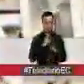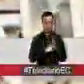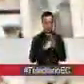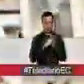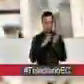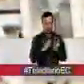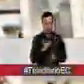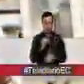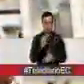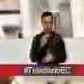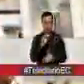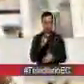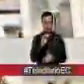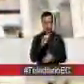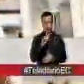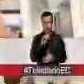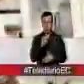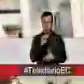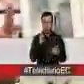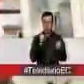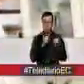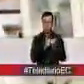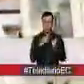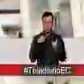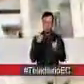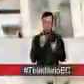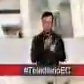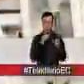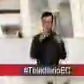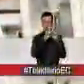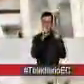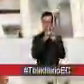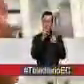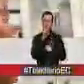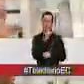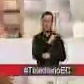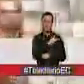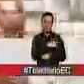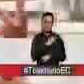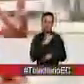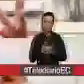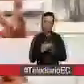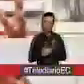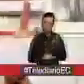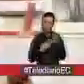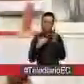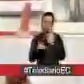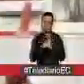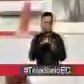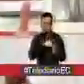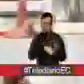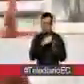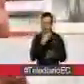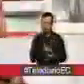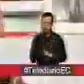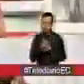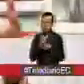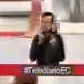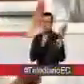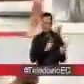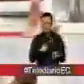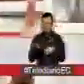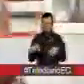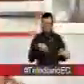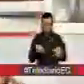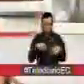ministro Ontaneda, y acompañado por nosotros del sector privado, para ir a entregar pues, la ley aprobada, llevar el plan de